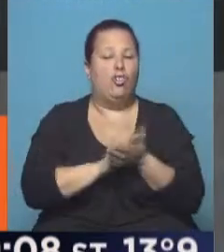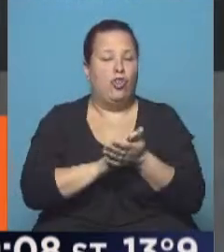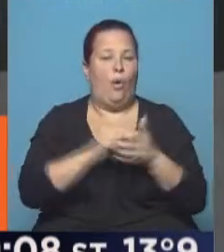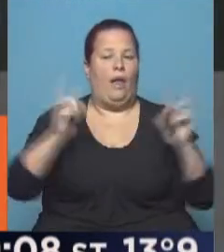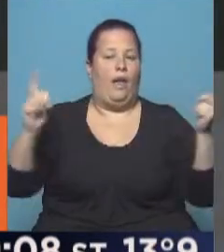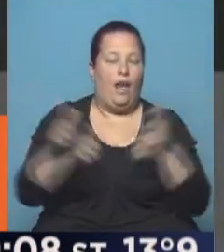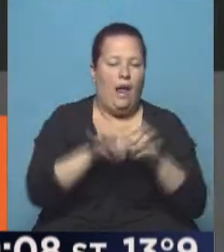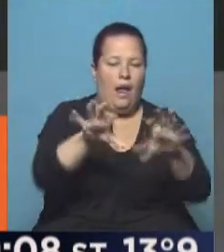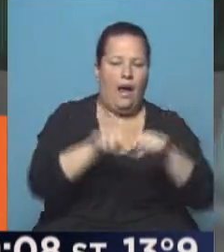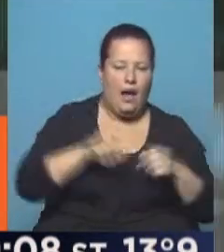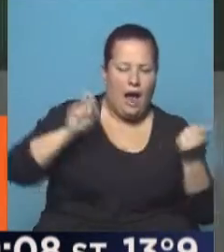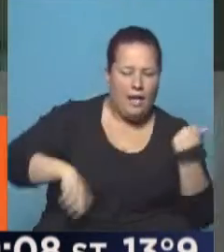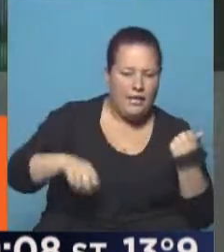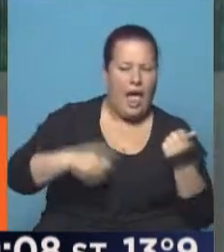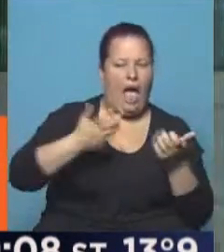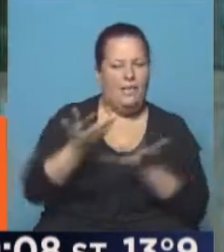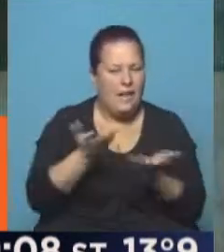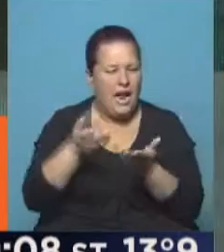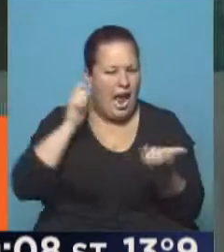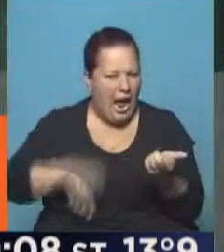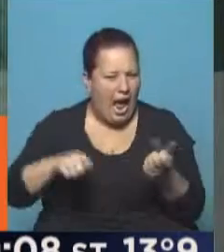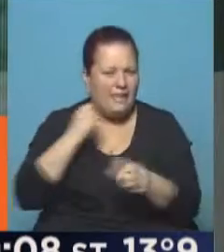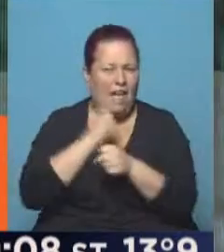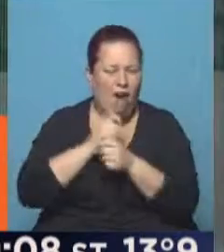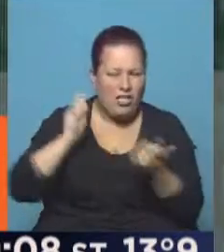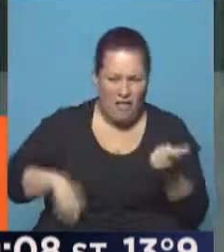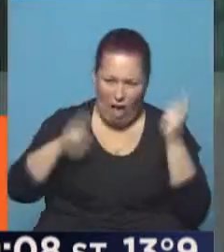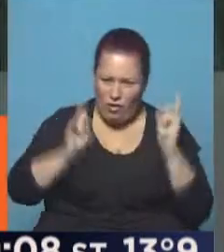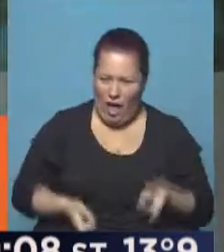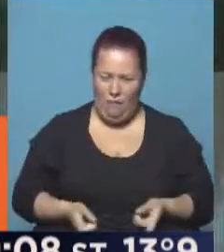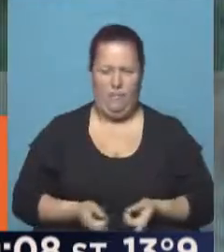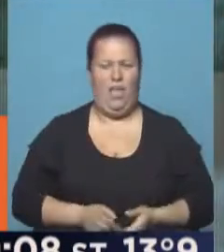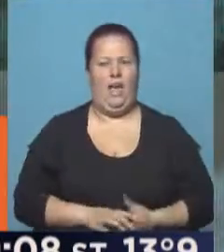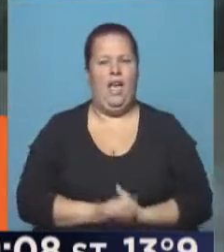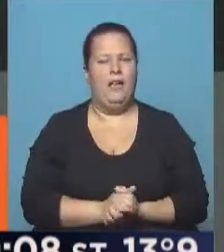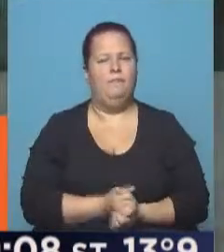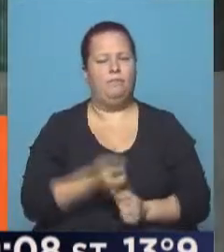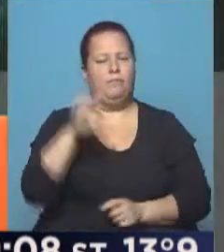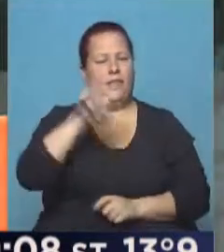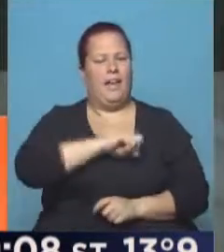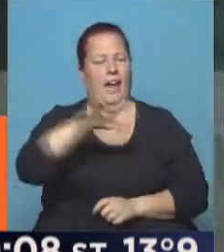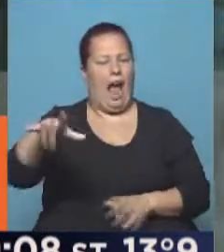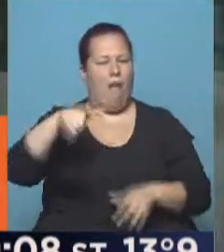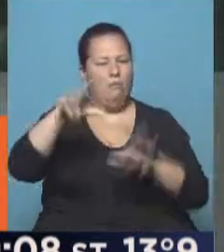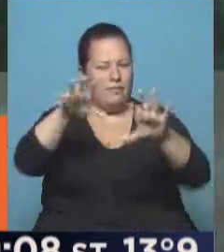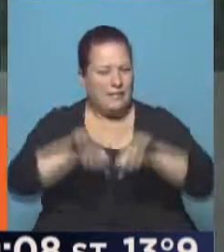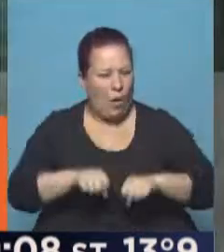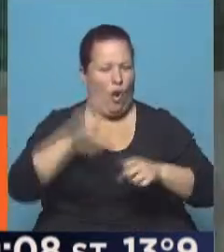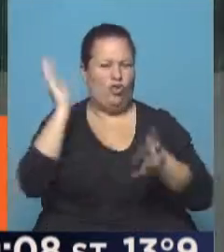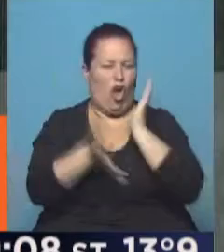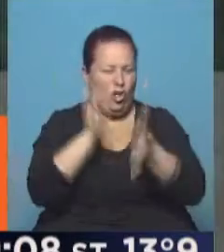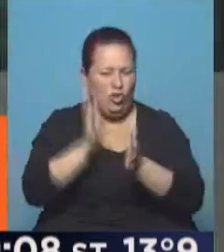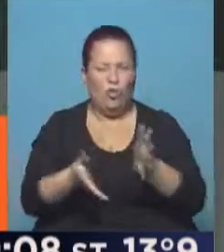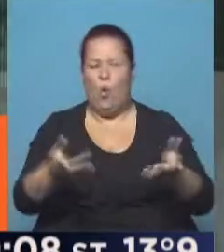reducción a la servidumbre, de esclavitud, de trabajo esclavo inclusive, de los campos de concentración, de las